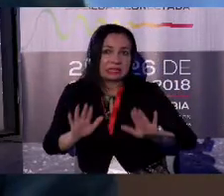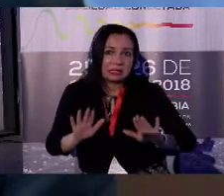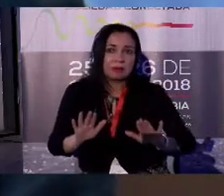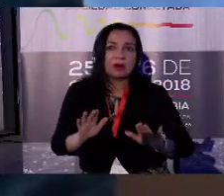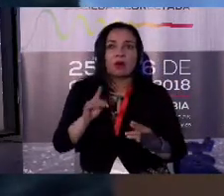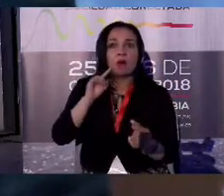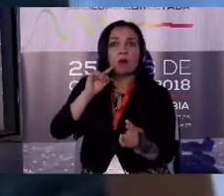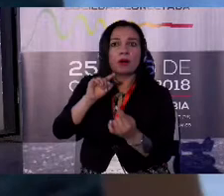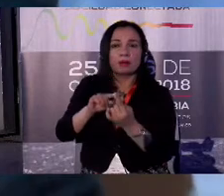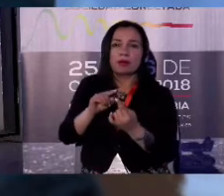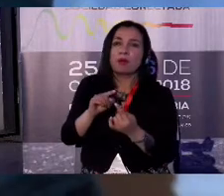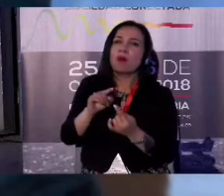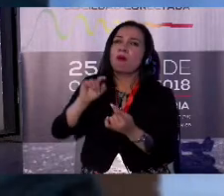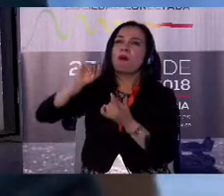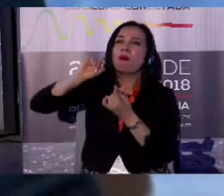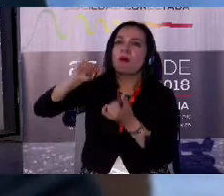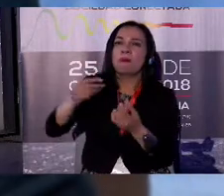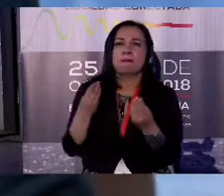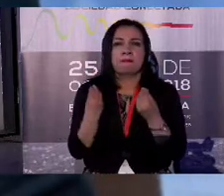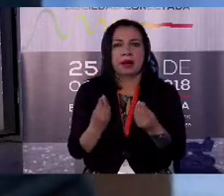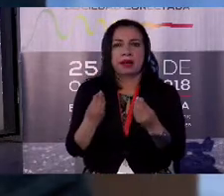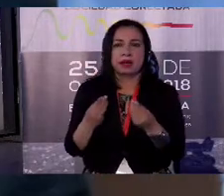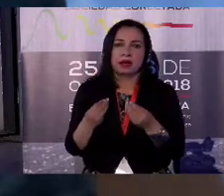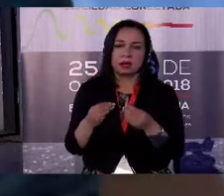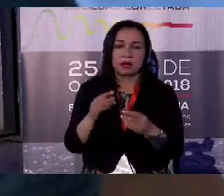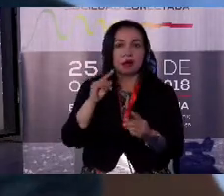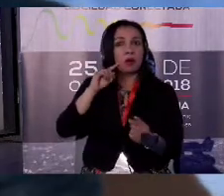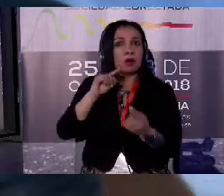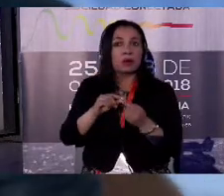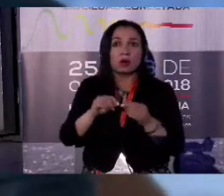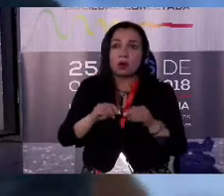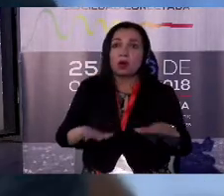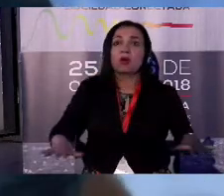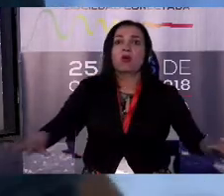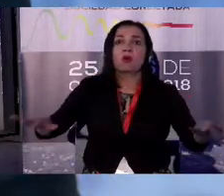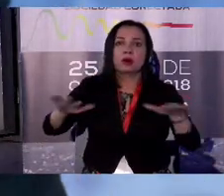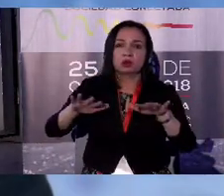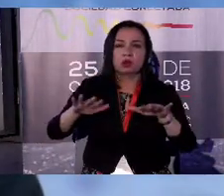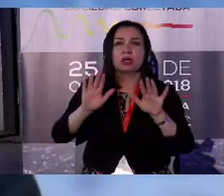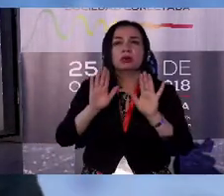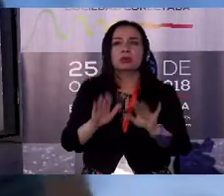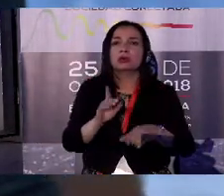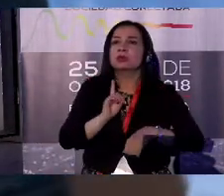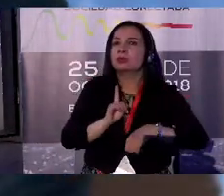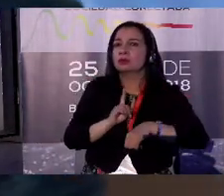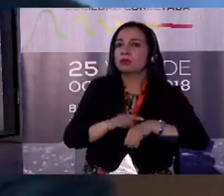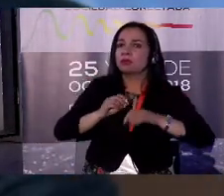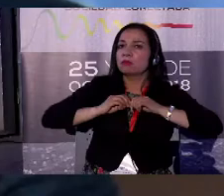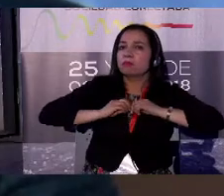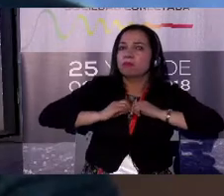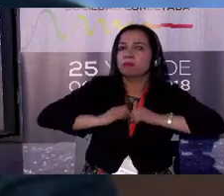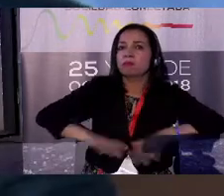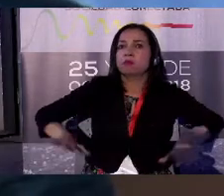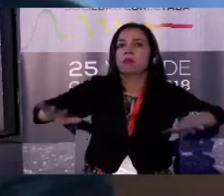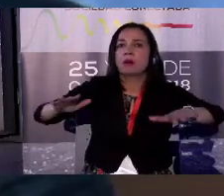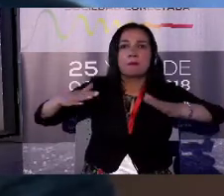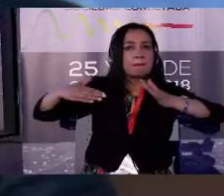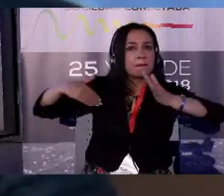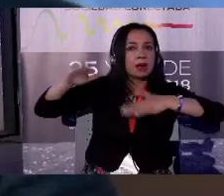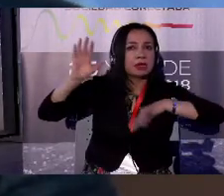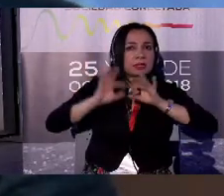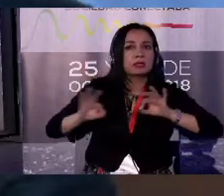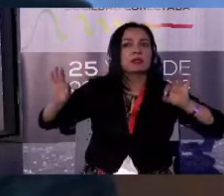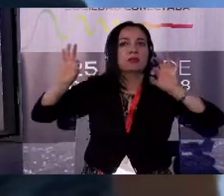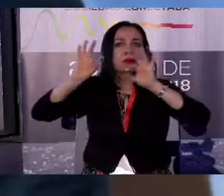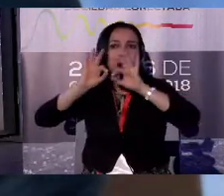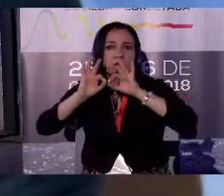inversión, se privilegia la cobertura y se privilegia el tiempo de despliegue por sobre la recaudación económica o por sobre